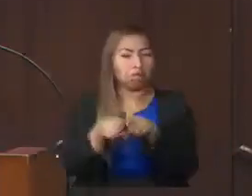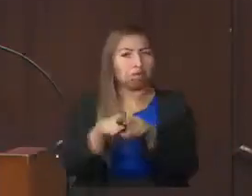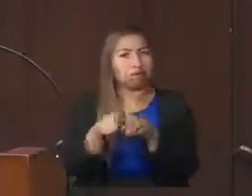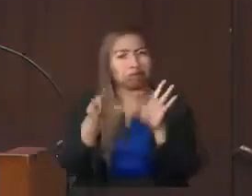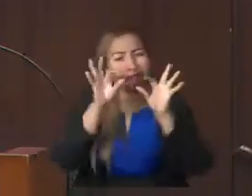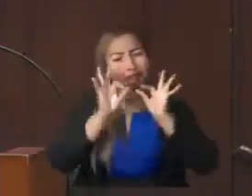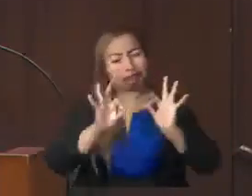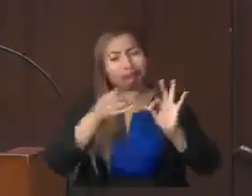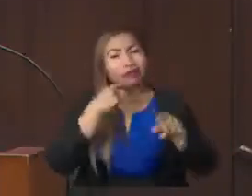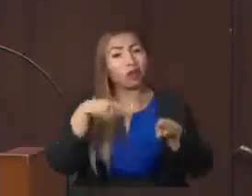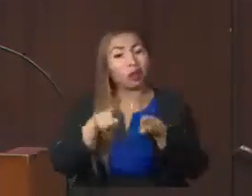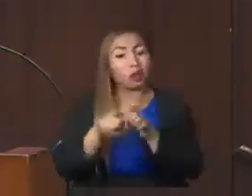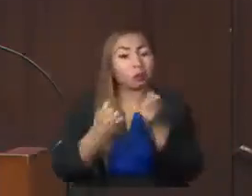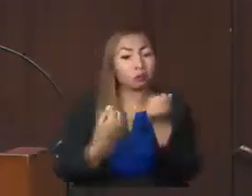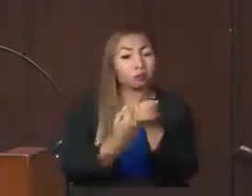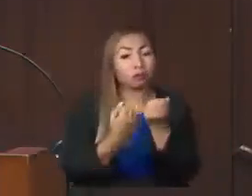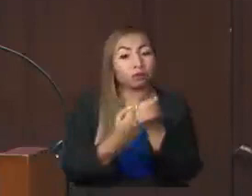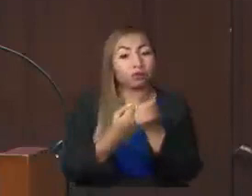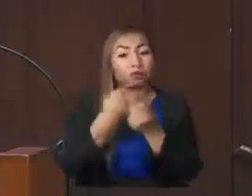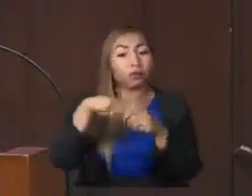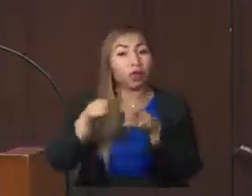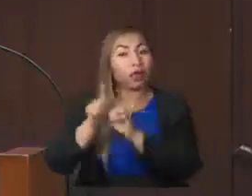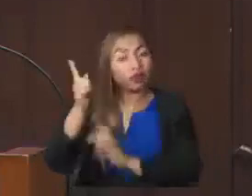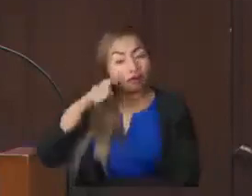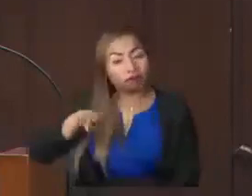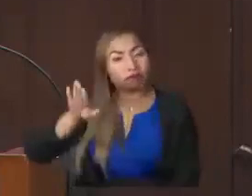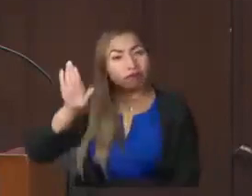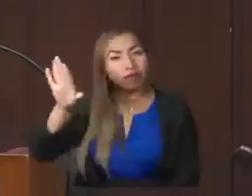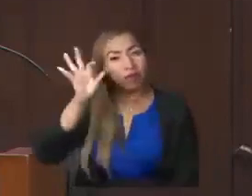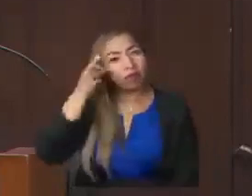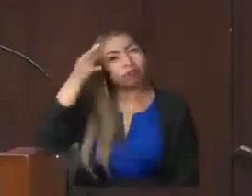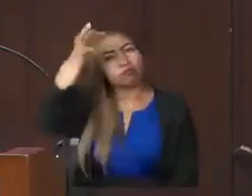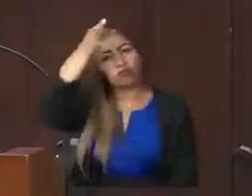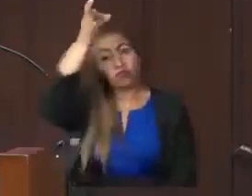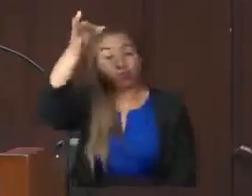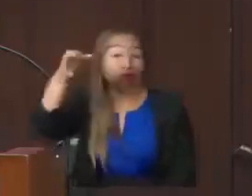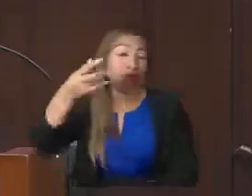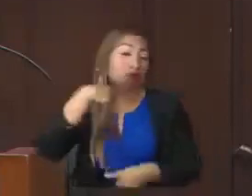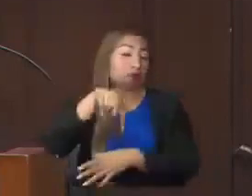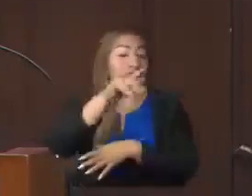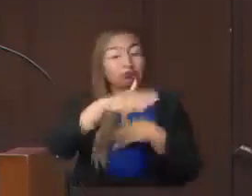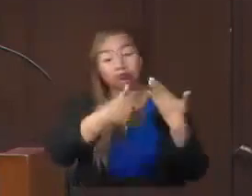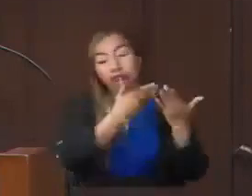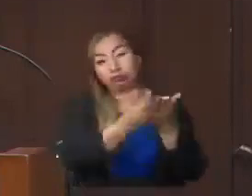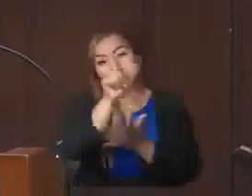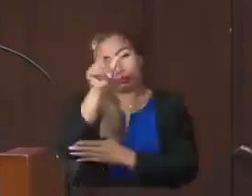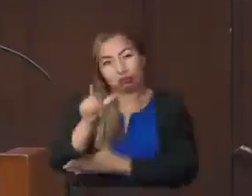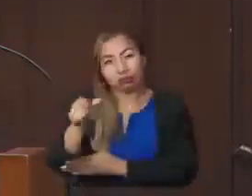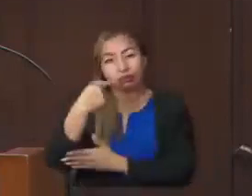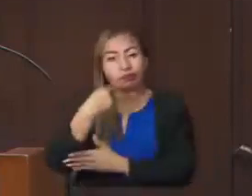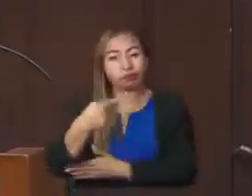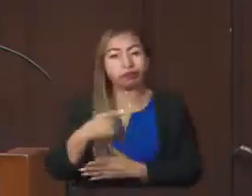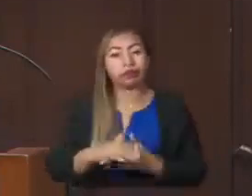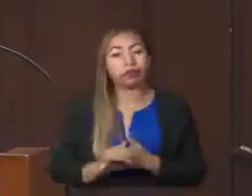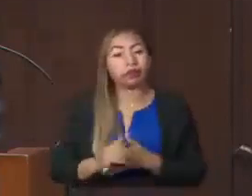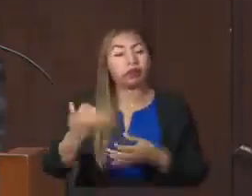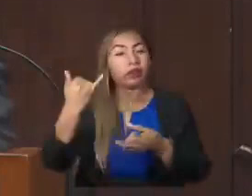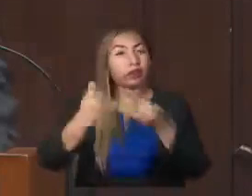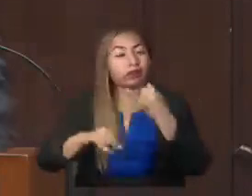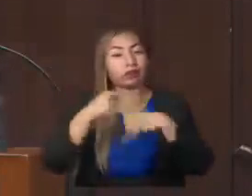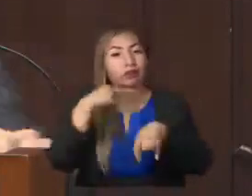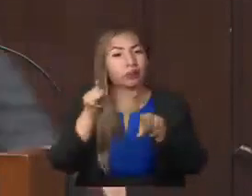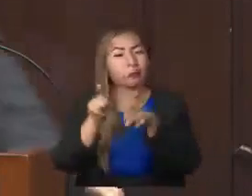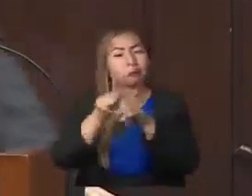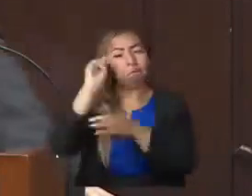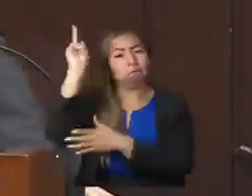le brindará un nuevo inicio a él y a sus futuras generaciones. Y que al final será el objetivo de la política,